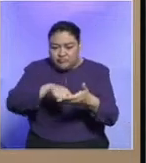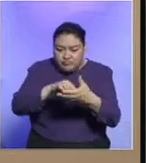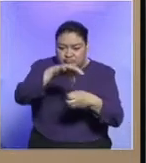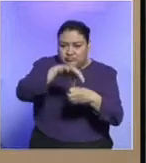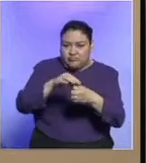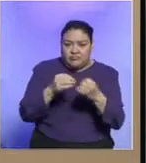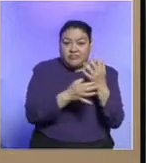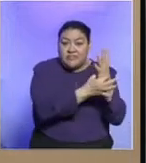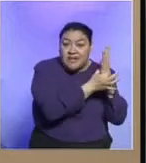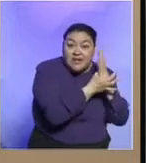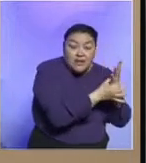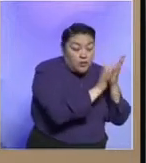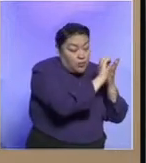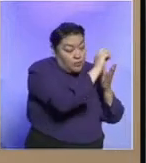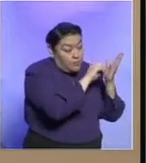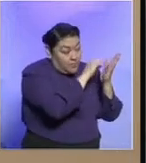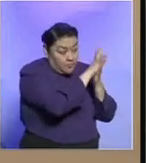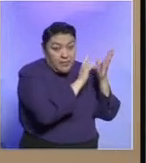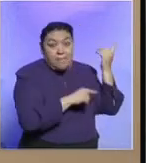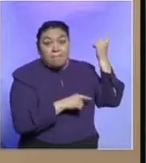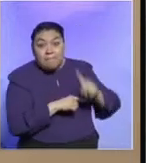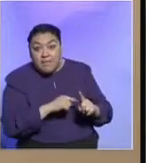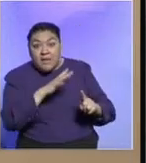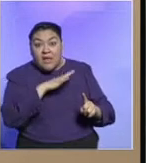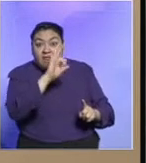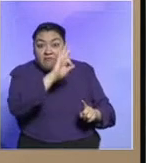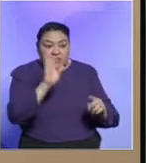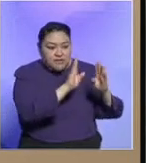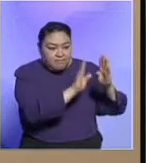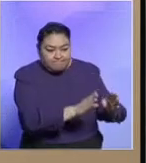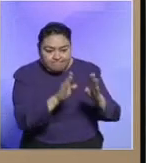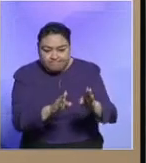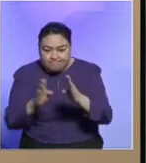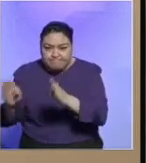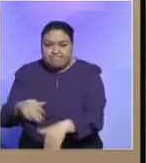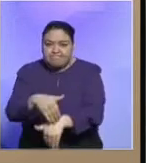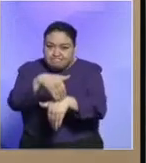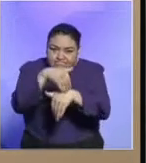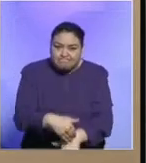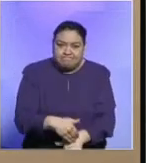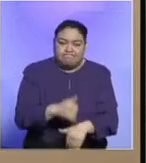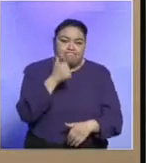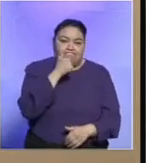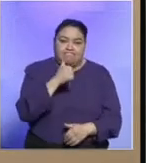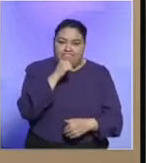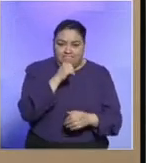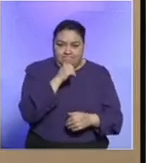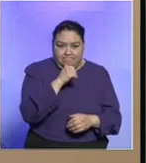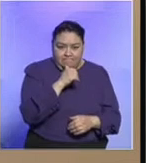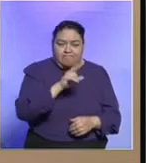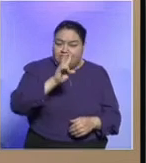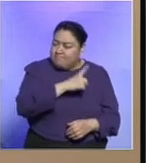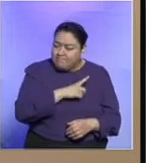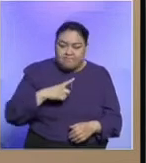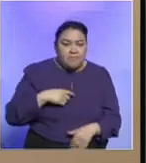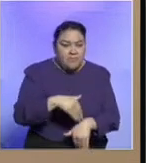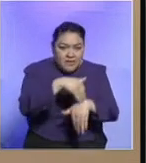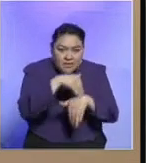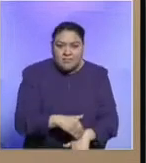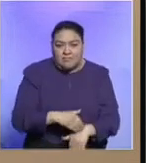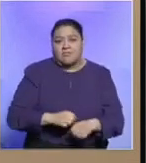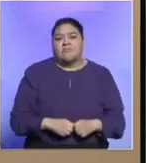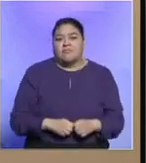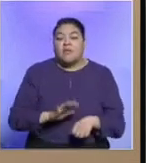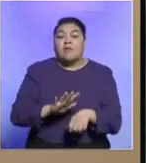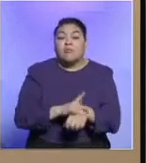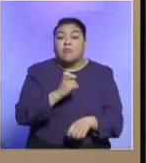los términos y plazos señalados en nuestro documento constitucional. Es por